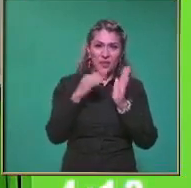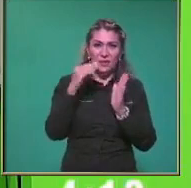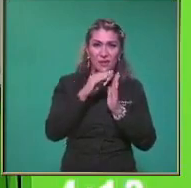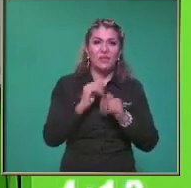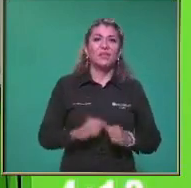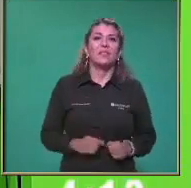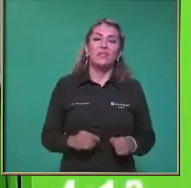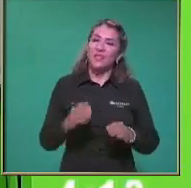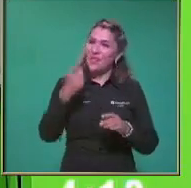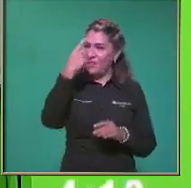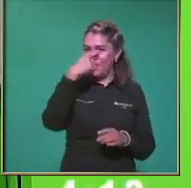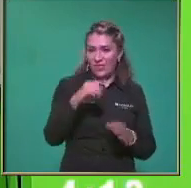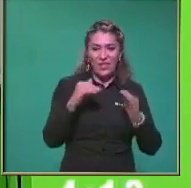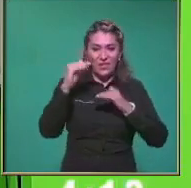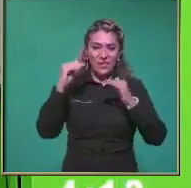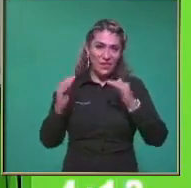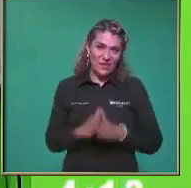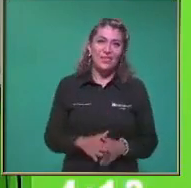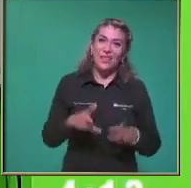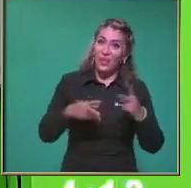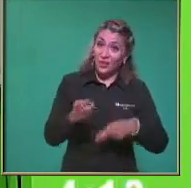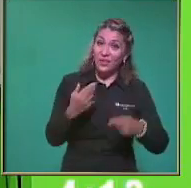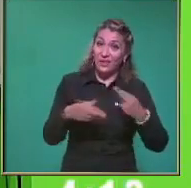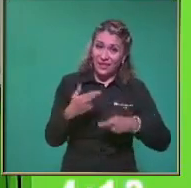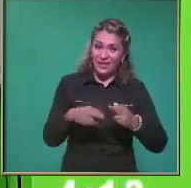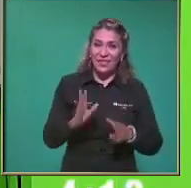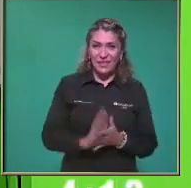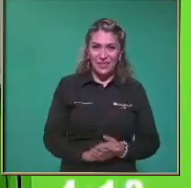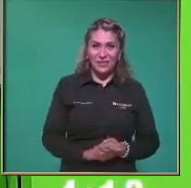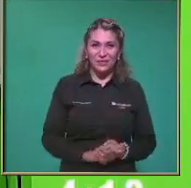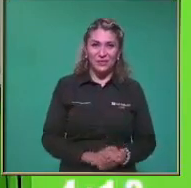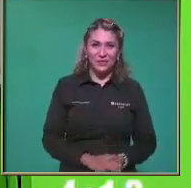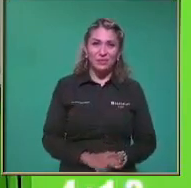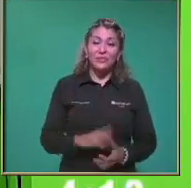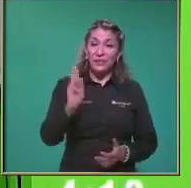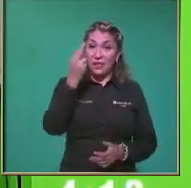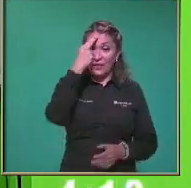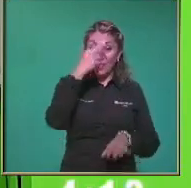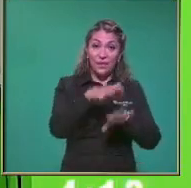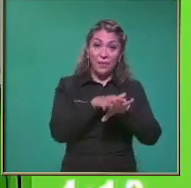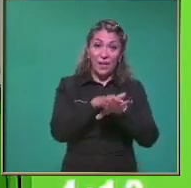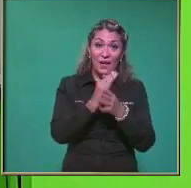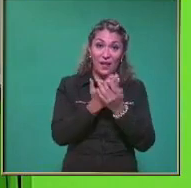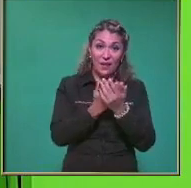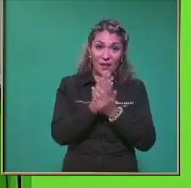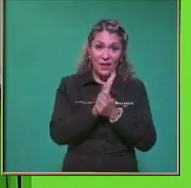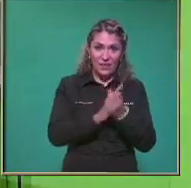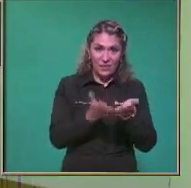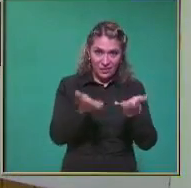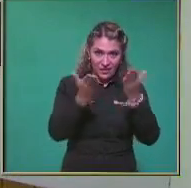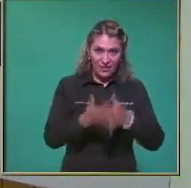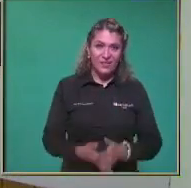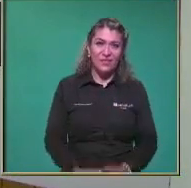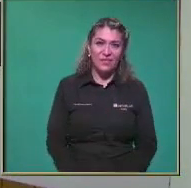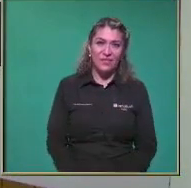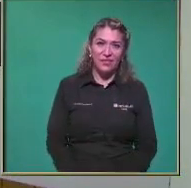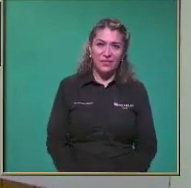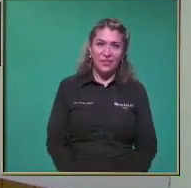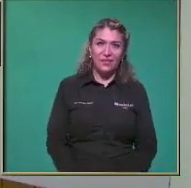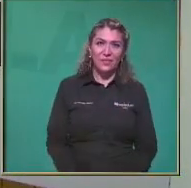que haya sido muy sencillo. Vamos a una pequeña pausa y regresamos en un momento. Acuérdense de lavarse sus manitas muy bien.